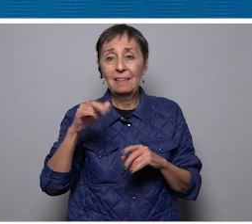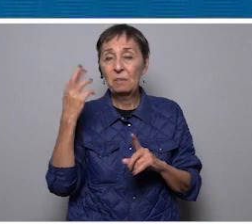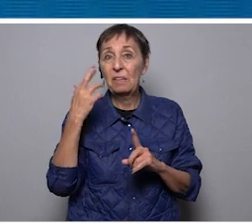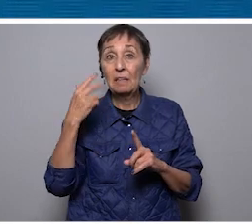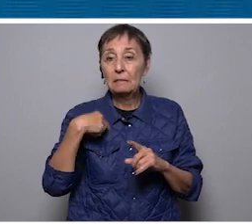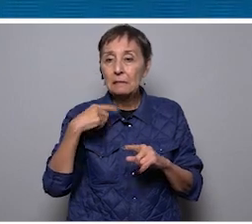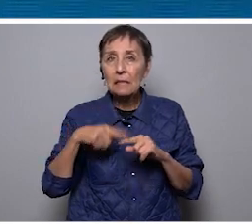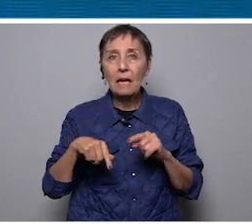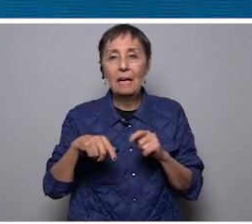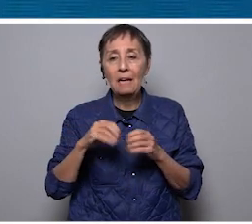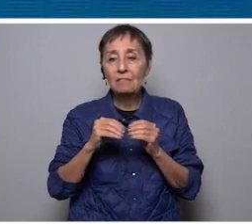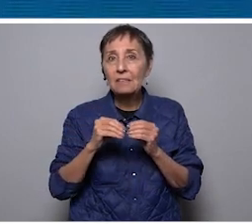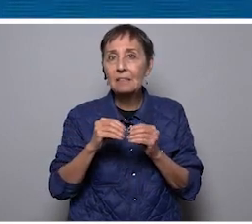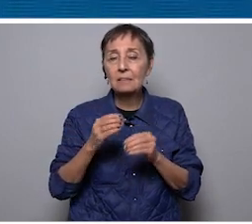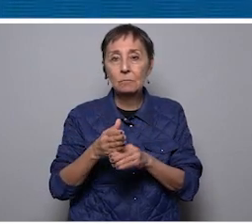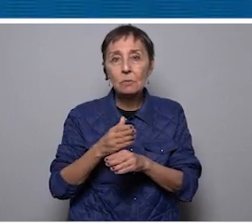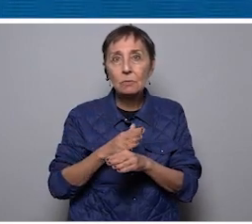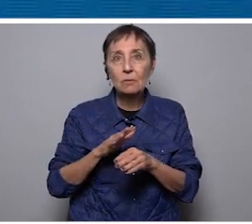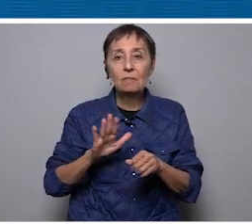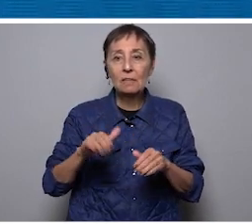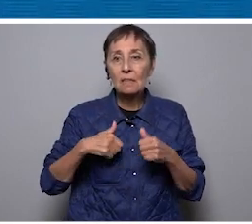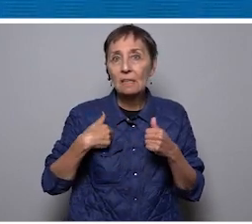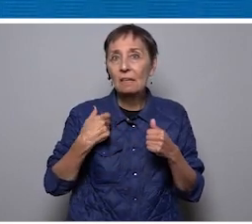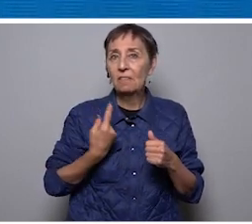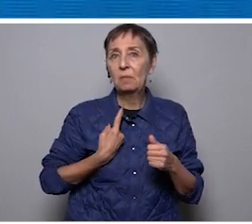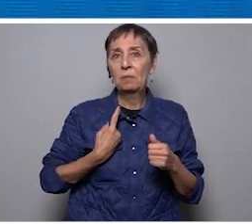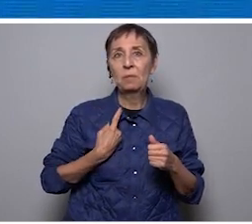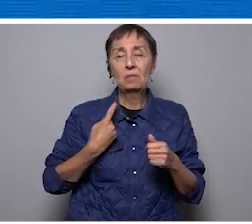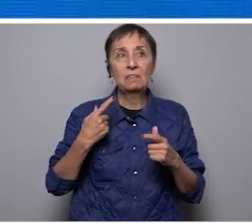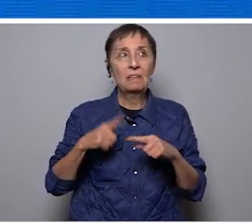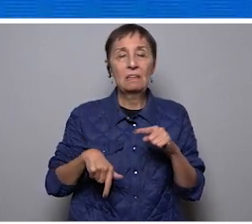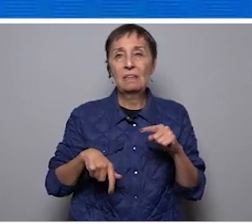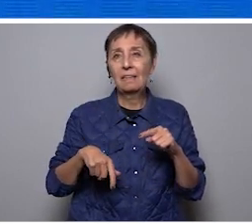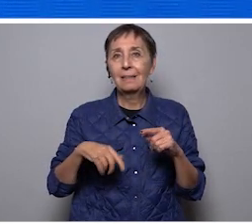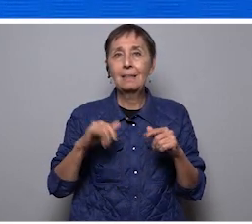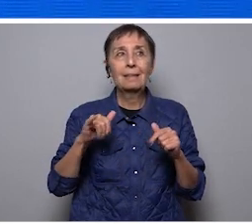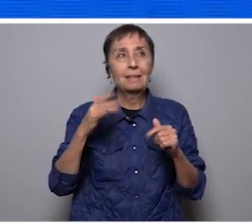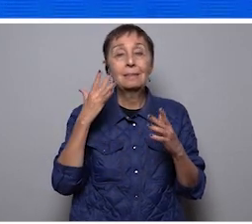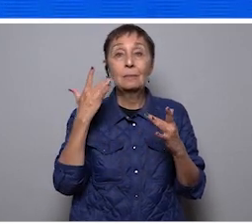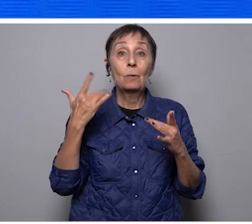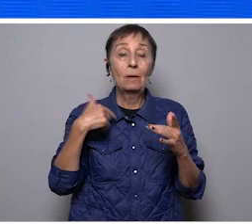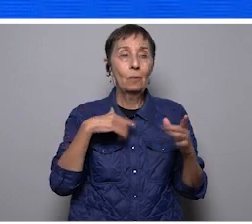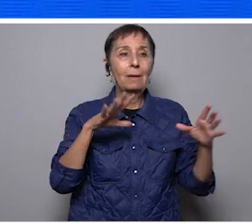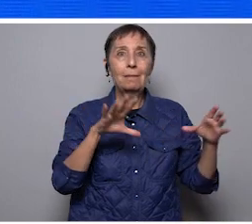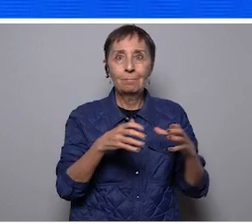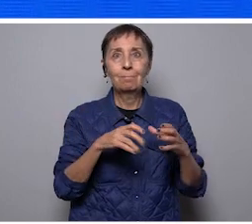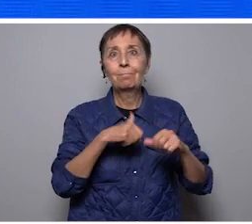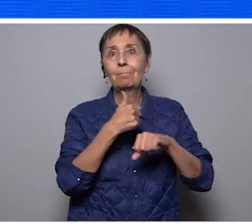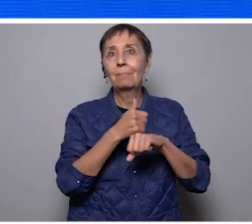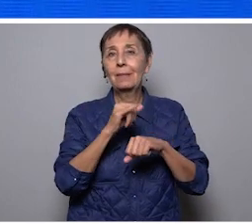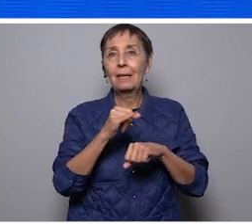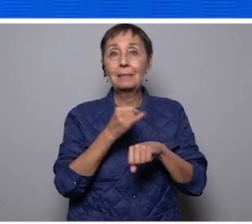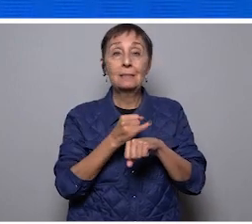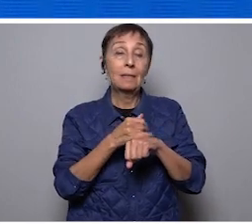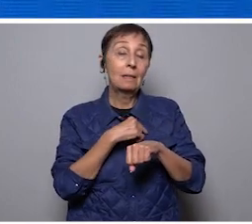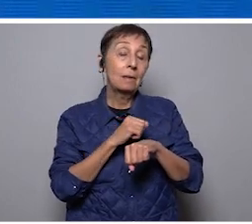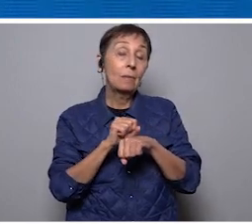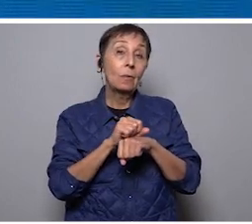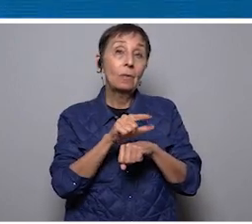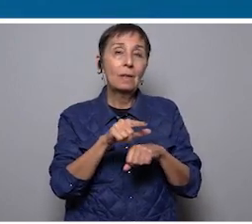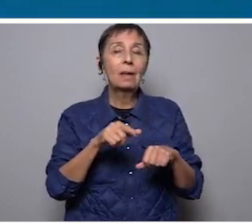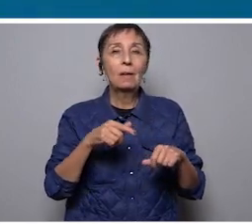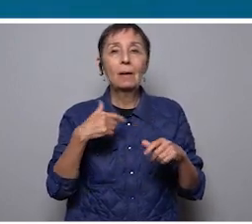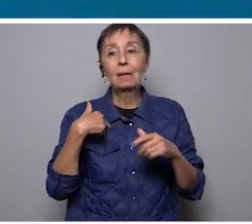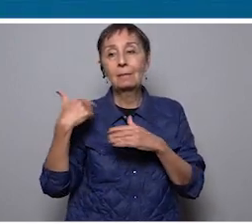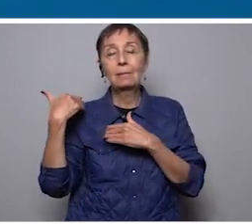el mejorar sus condiciones de vida y por eso se organiza esta institución yo trabajo Allí estoy encargado de la